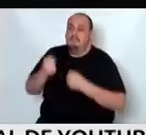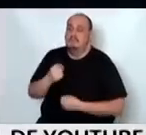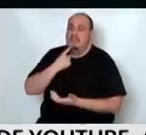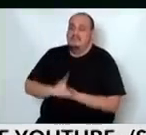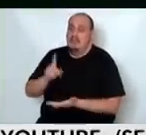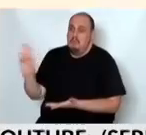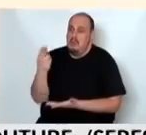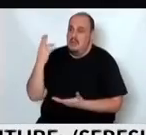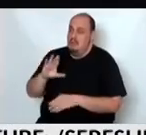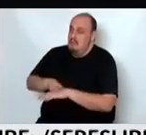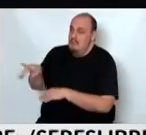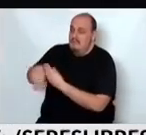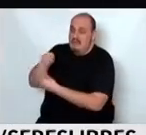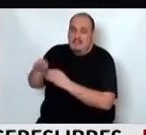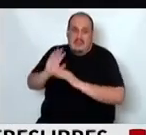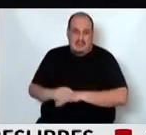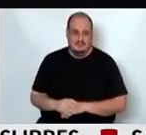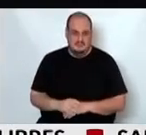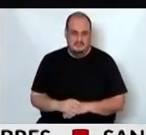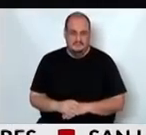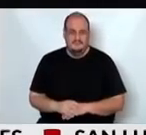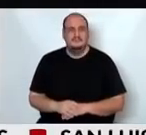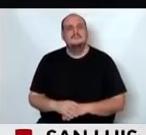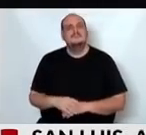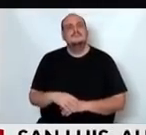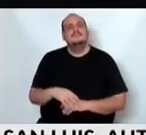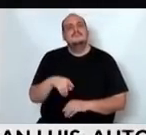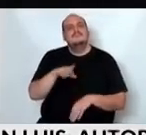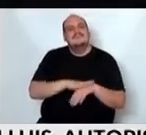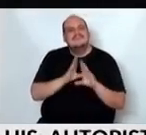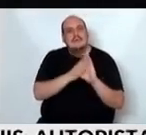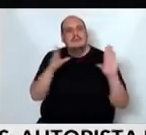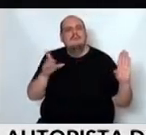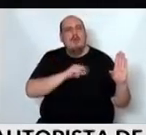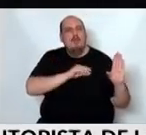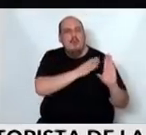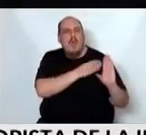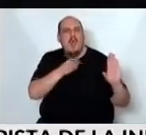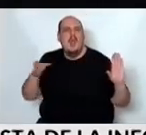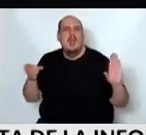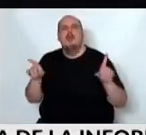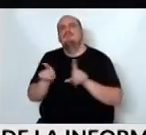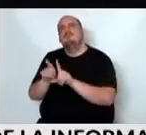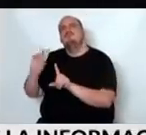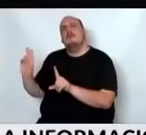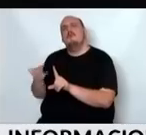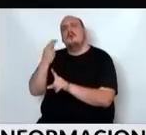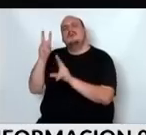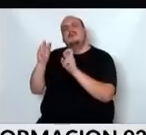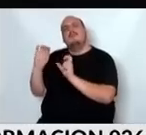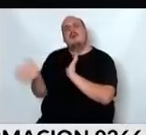suicidándose. Es un duelo que tiene mucho en común con los duelos de otras muertes